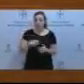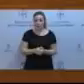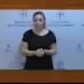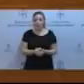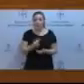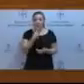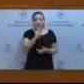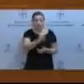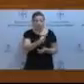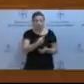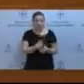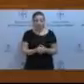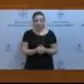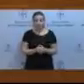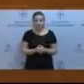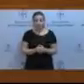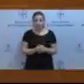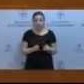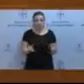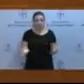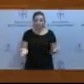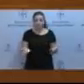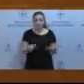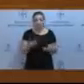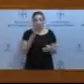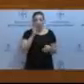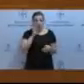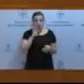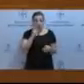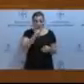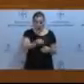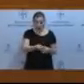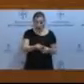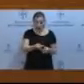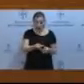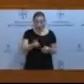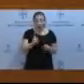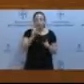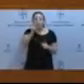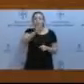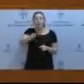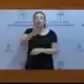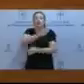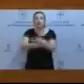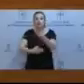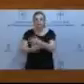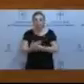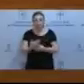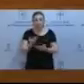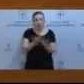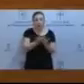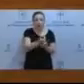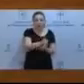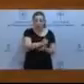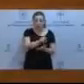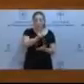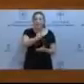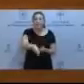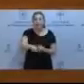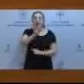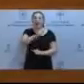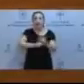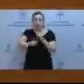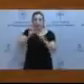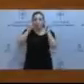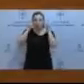Decirle simplemente que, como antes le decía, ya no es que se lo pidan las personas con discapacidad, que se lo pidan la Asociación de Maestros